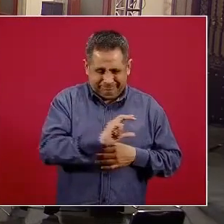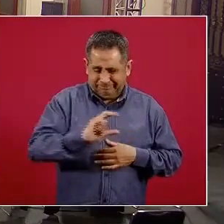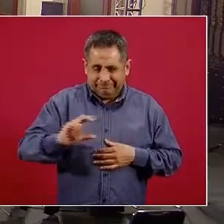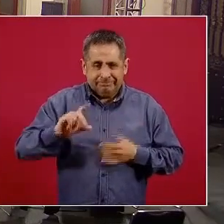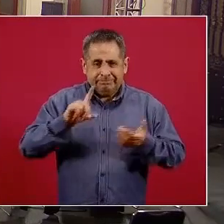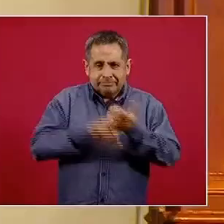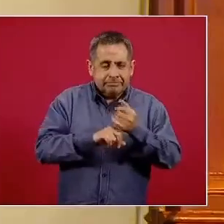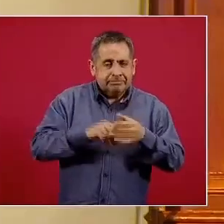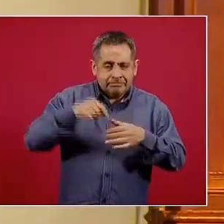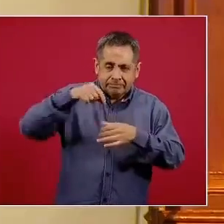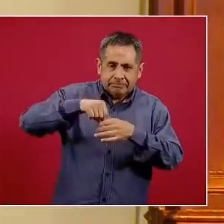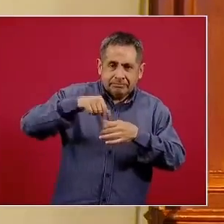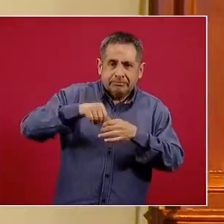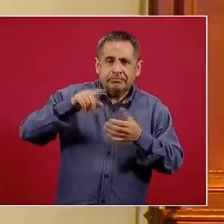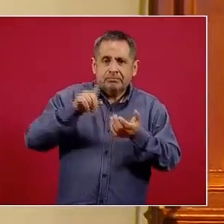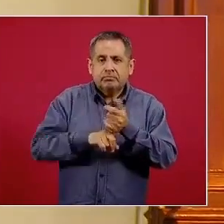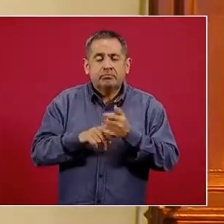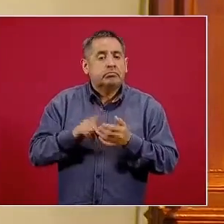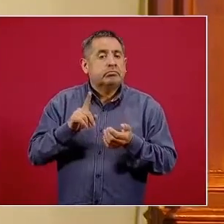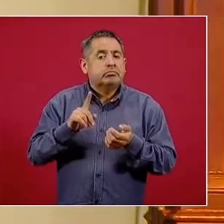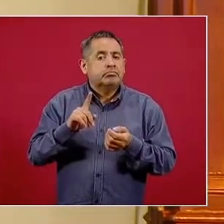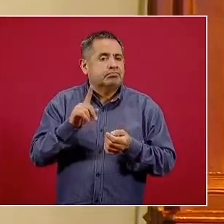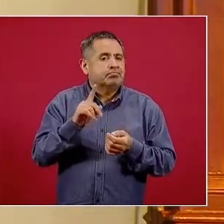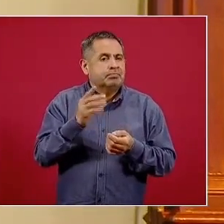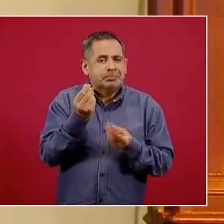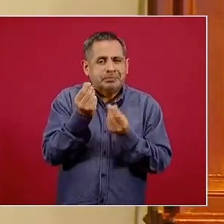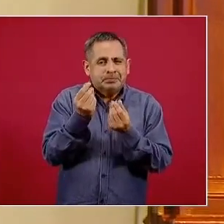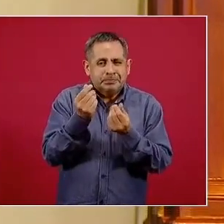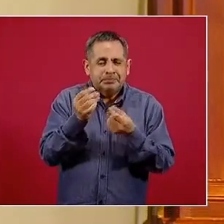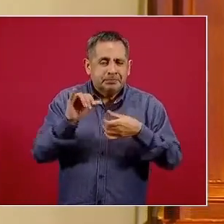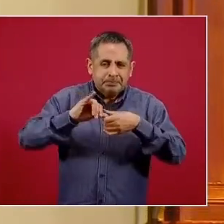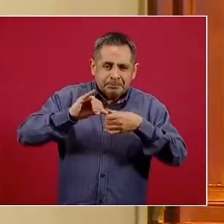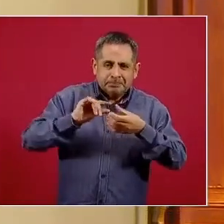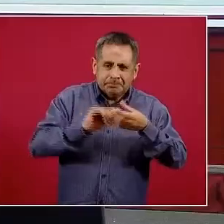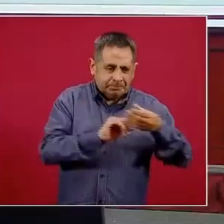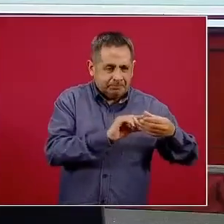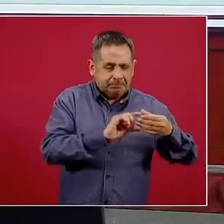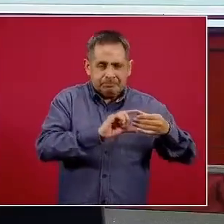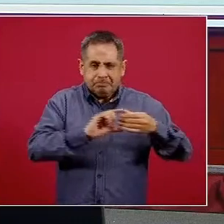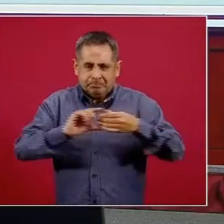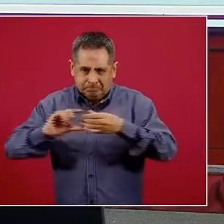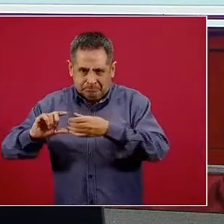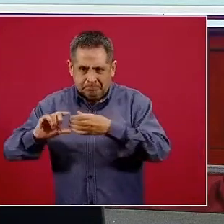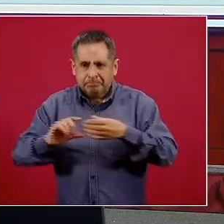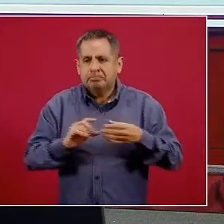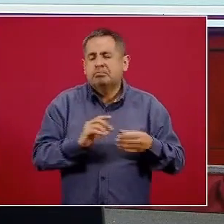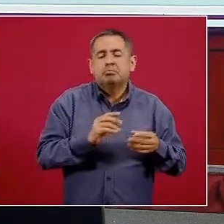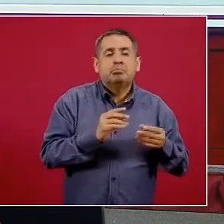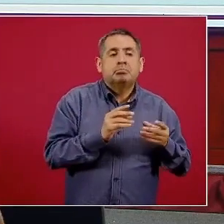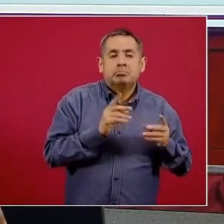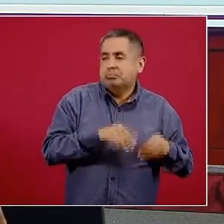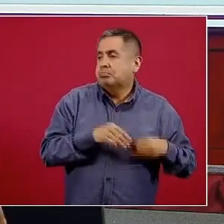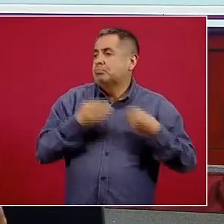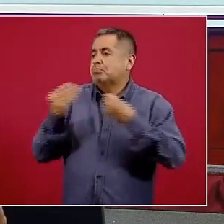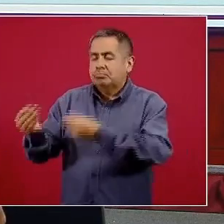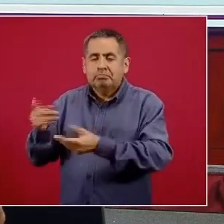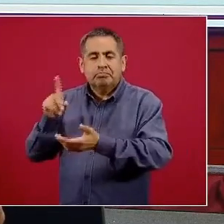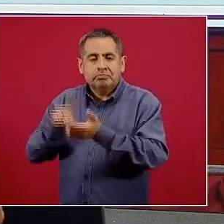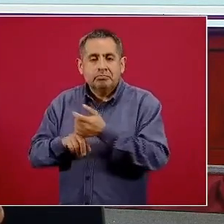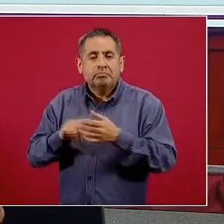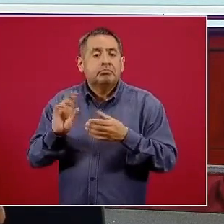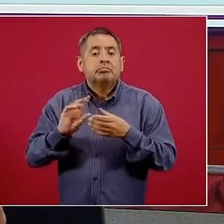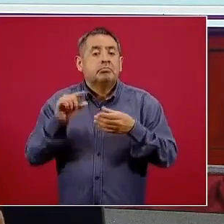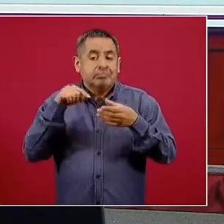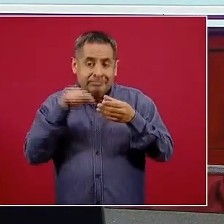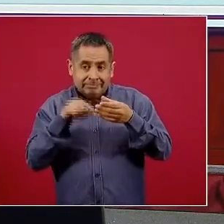el hisopo, contienen un líquido, que es precisamente un líquido para transportar muestras de contenidos virales, que